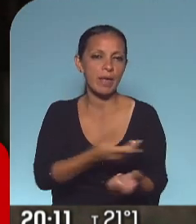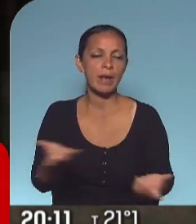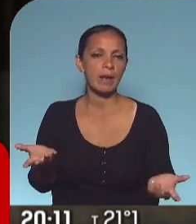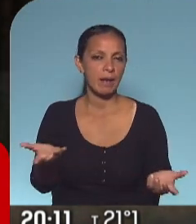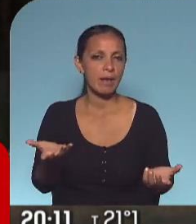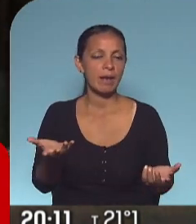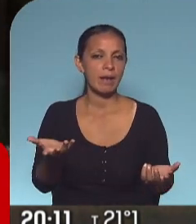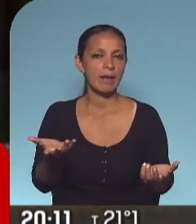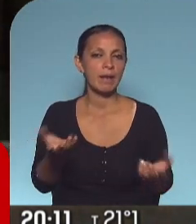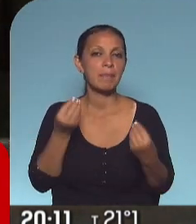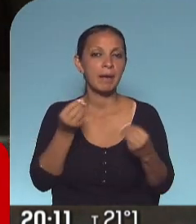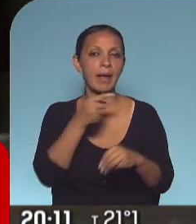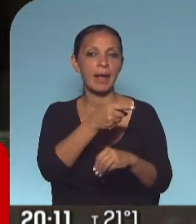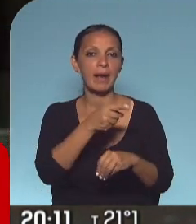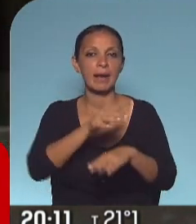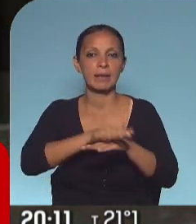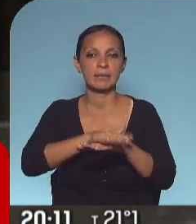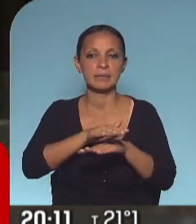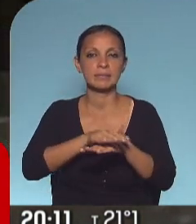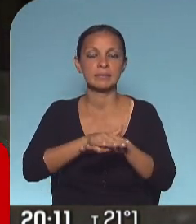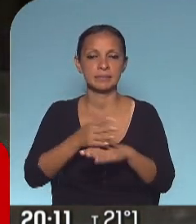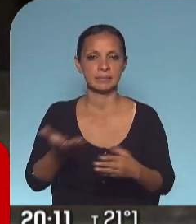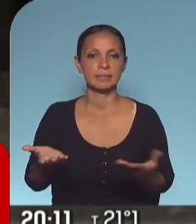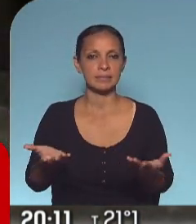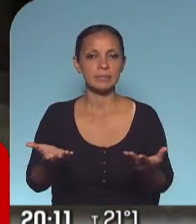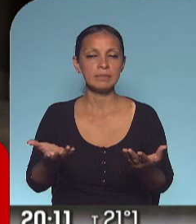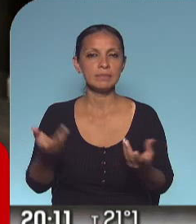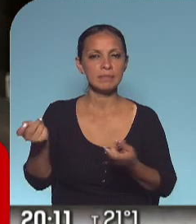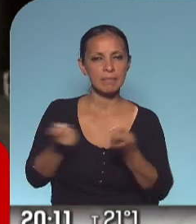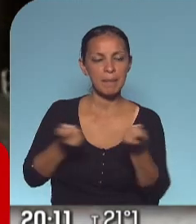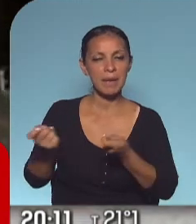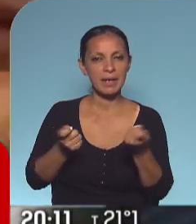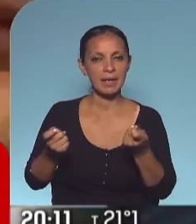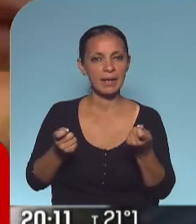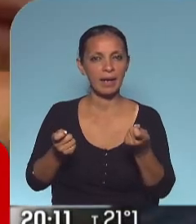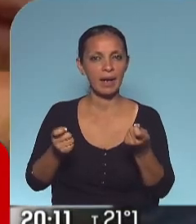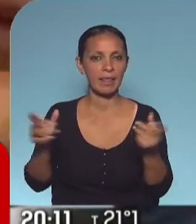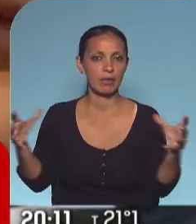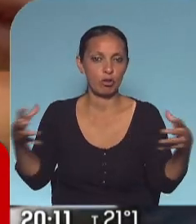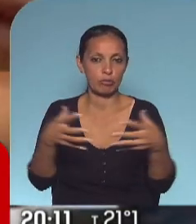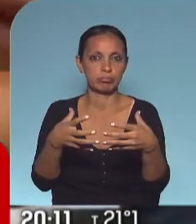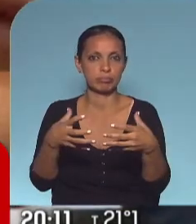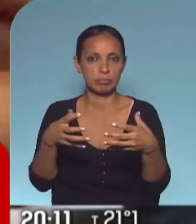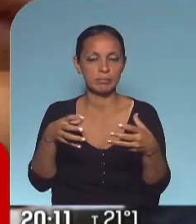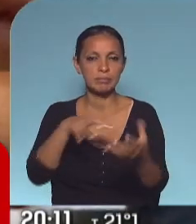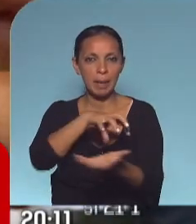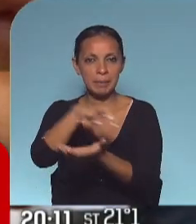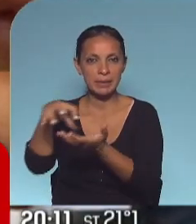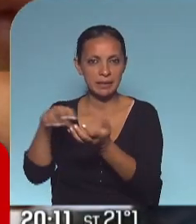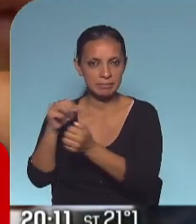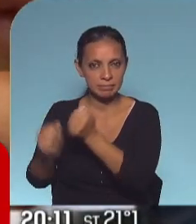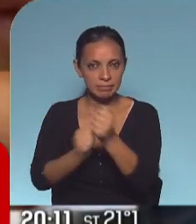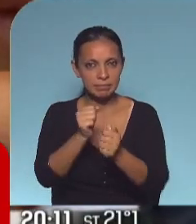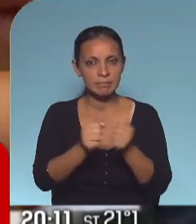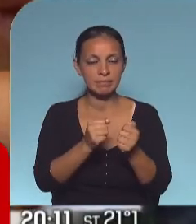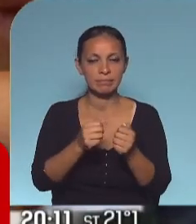él llevar adelante la conducción y el crecimiento de todo el grupo que tuvo en